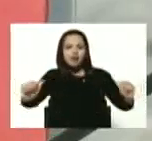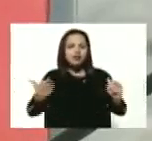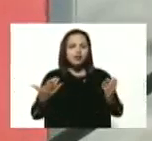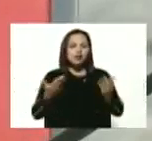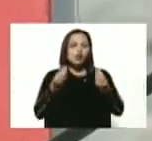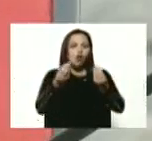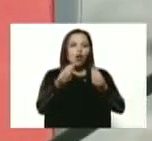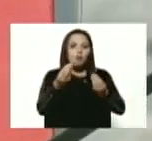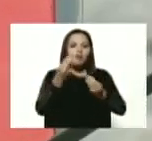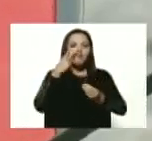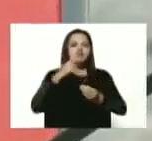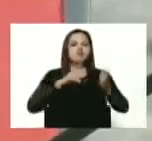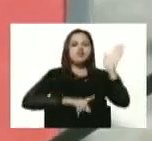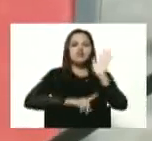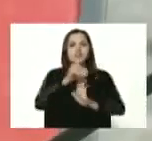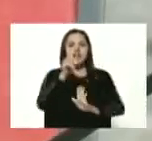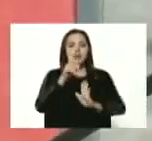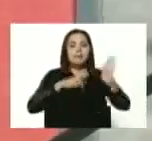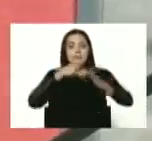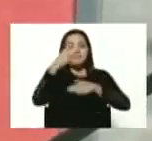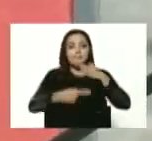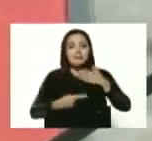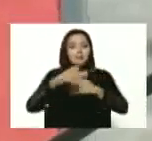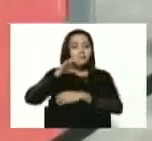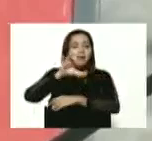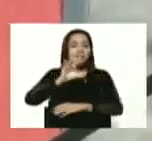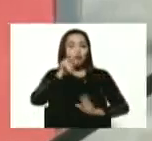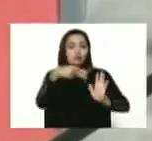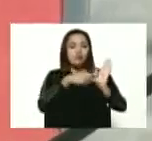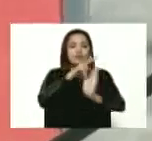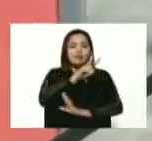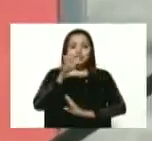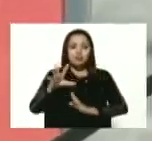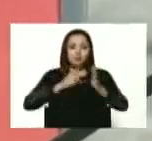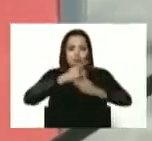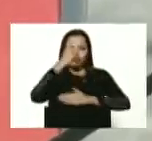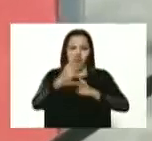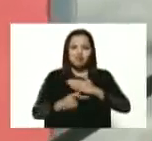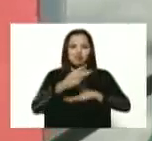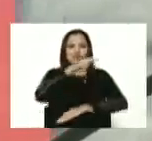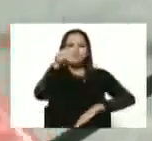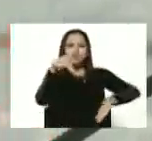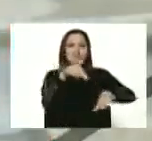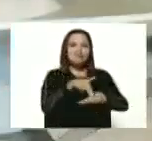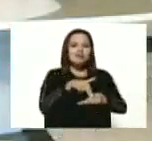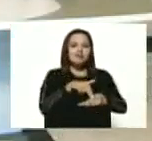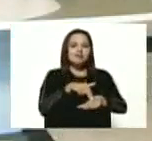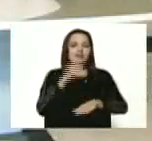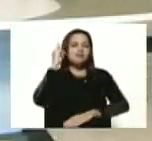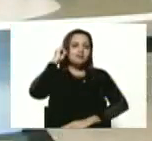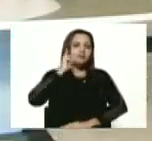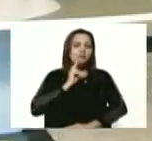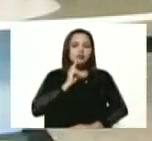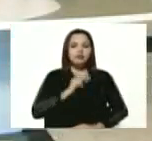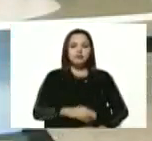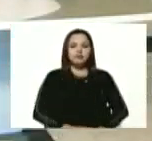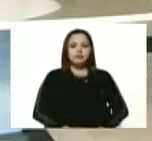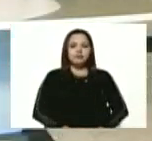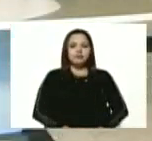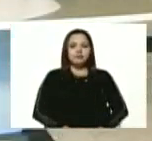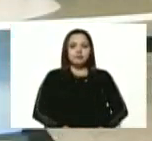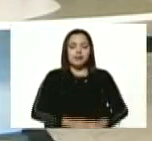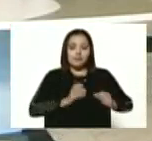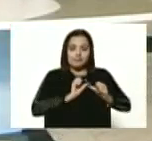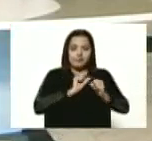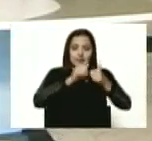desarrollo, del plan de la patria 2025, el proyecto nacional Simón Bolívar, bueno, se